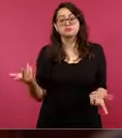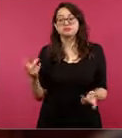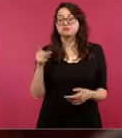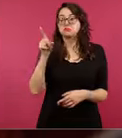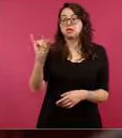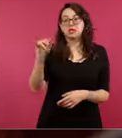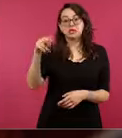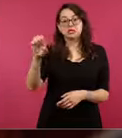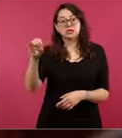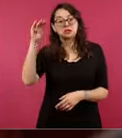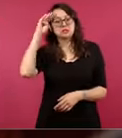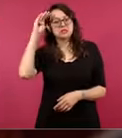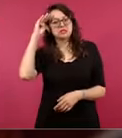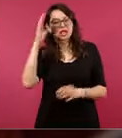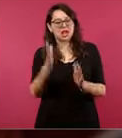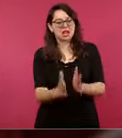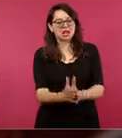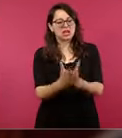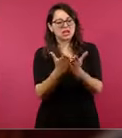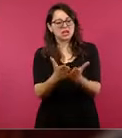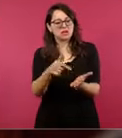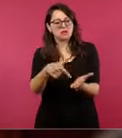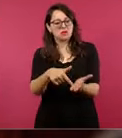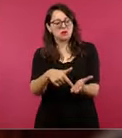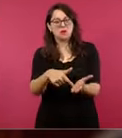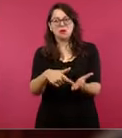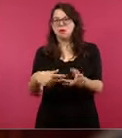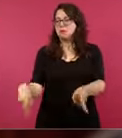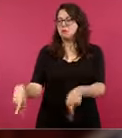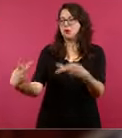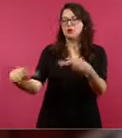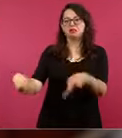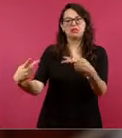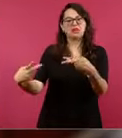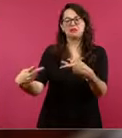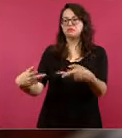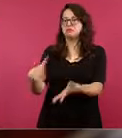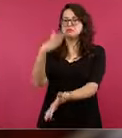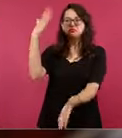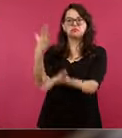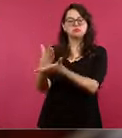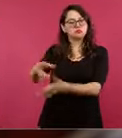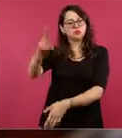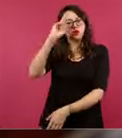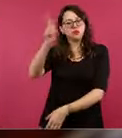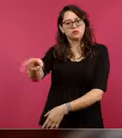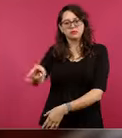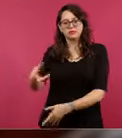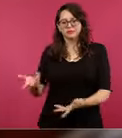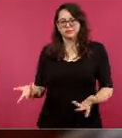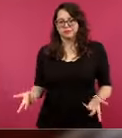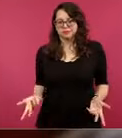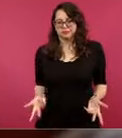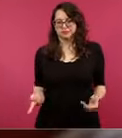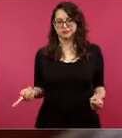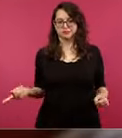su libro Gracias. Y bueno, ¿todo esto a qué viene a colación? viene a colación precisamente a